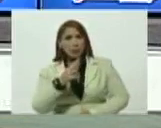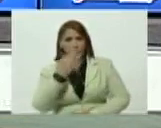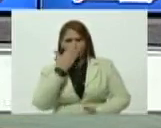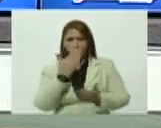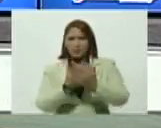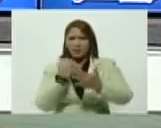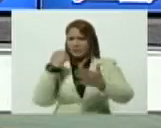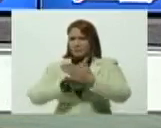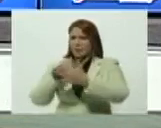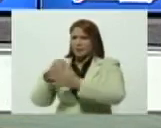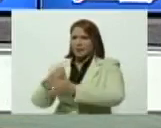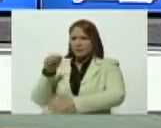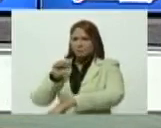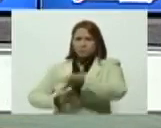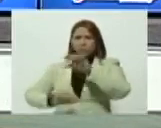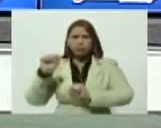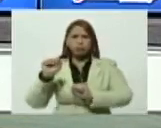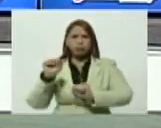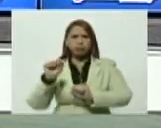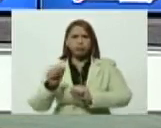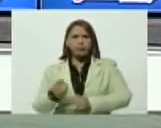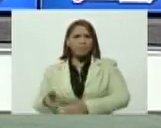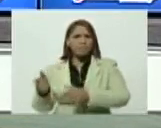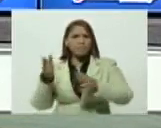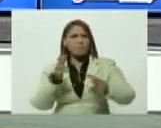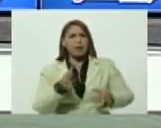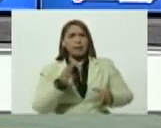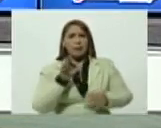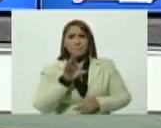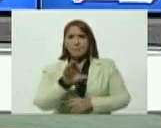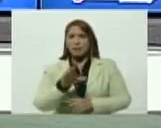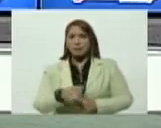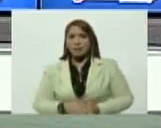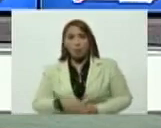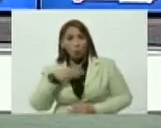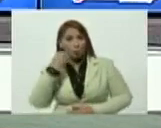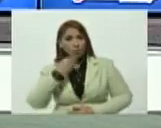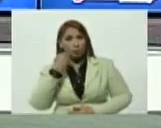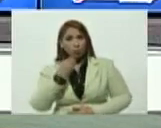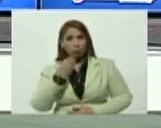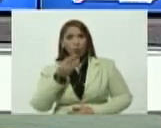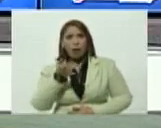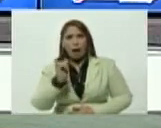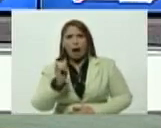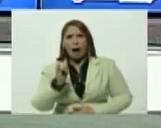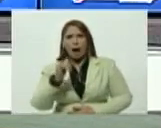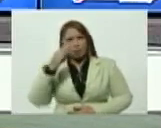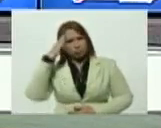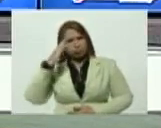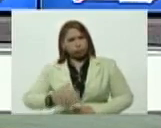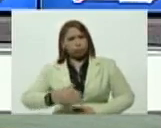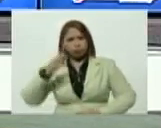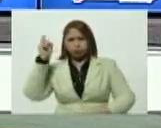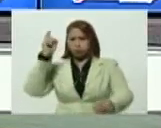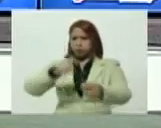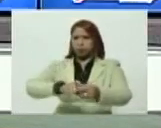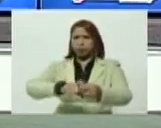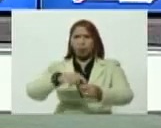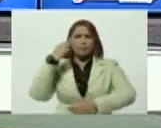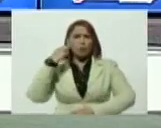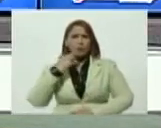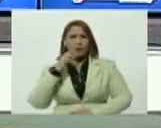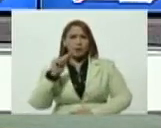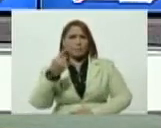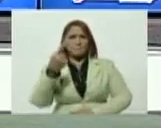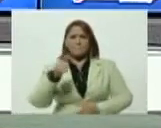de la defensa armada de la patria, la juventud está en la milicia nacional bolivariana en